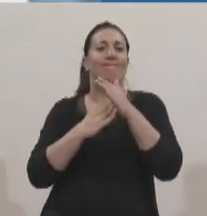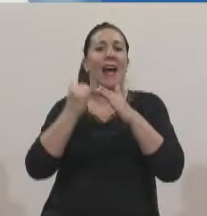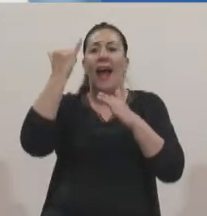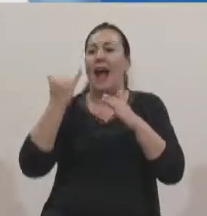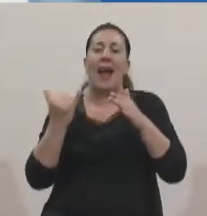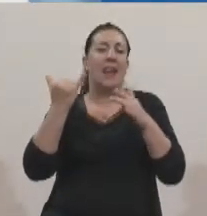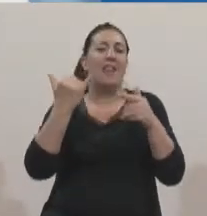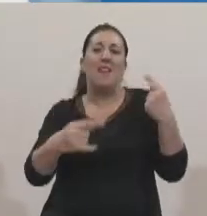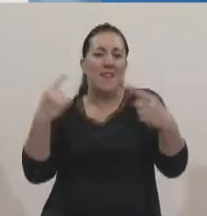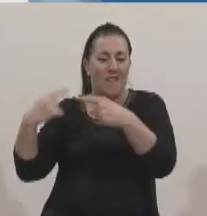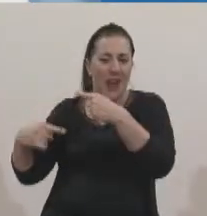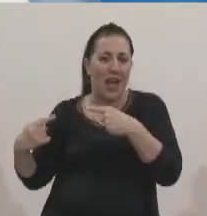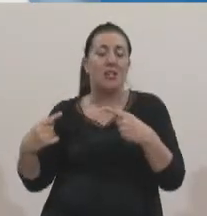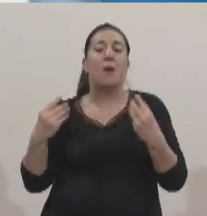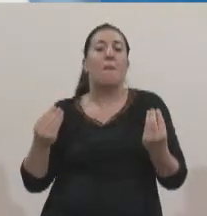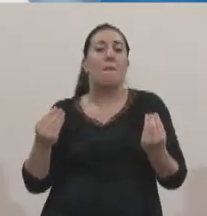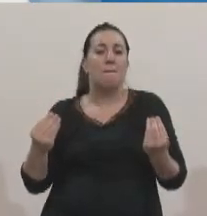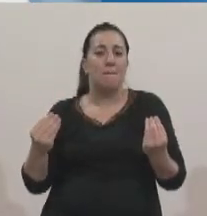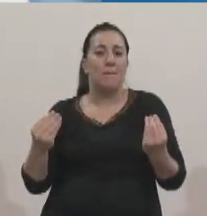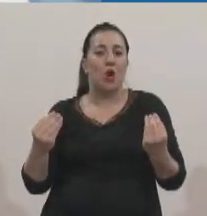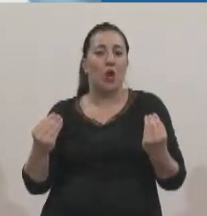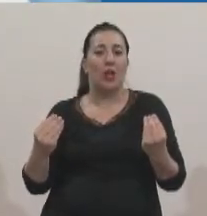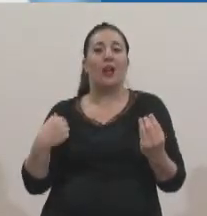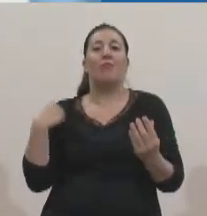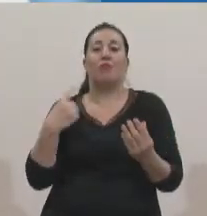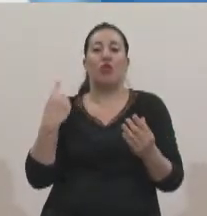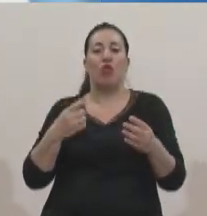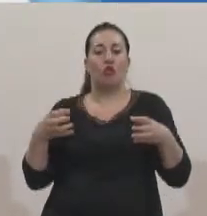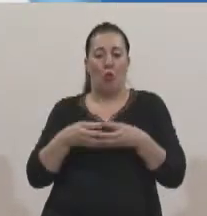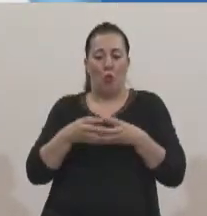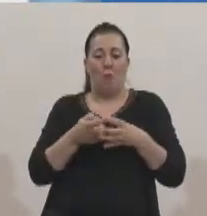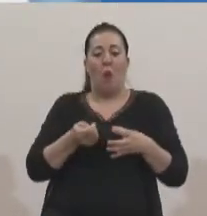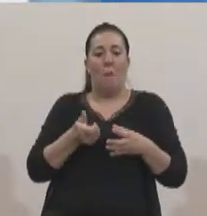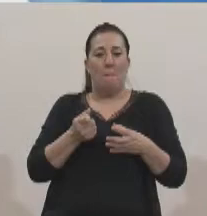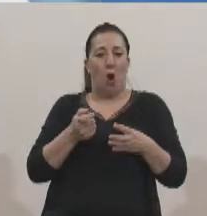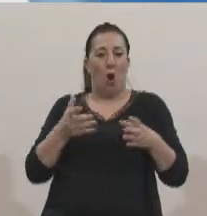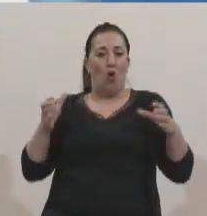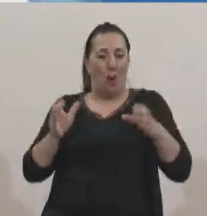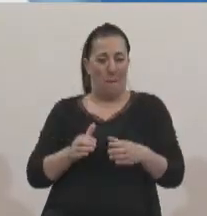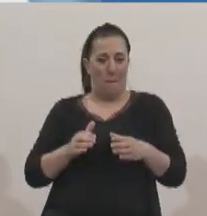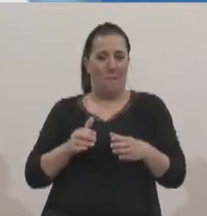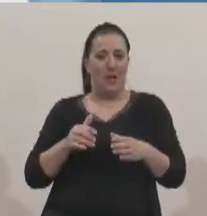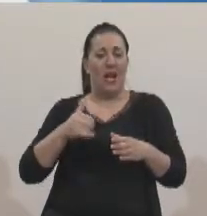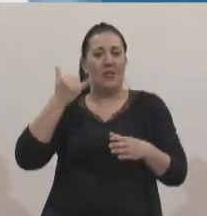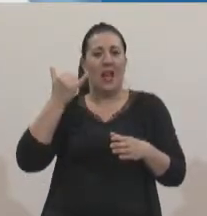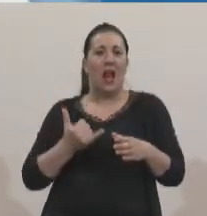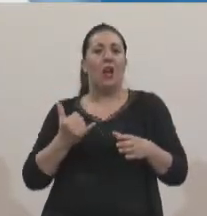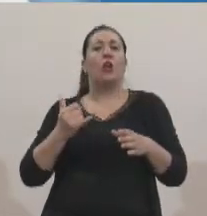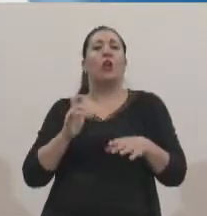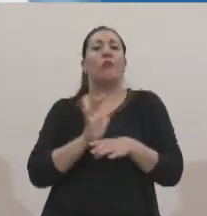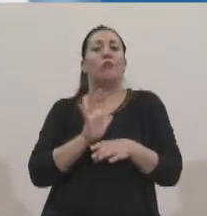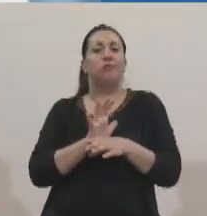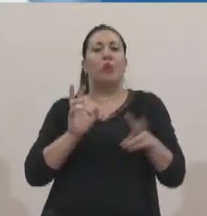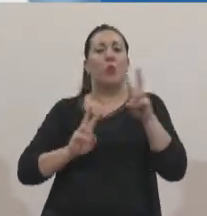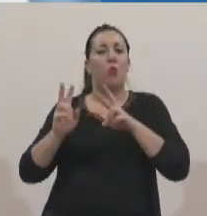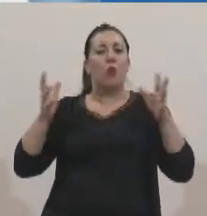disparidad de miradas es porque nuestro dictamen de minoría constituye un verdadero régimen de promoción